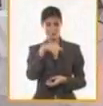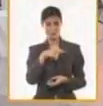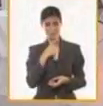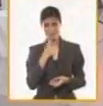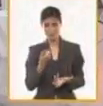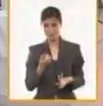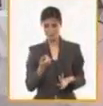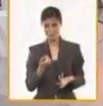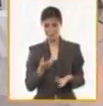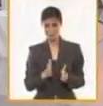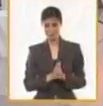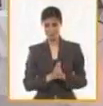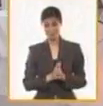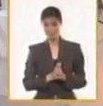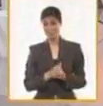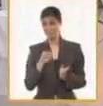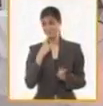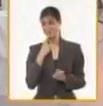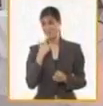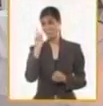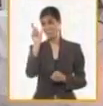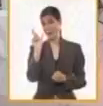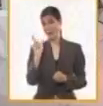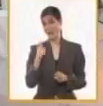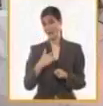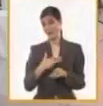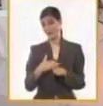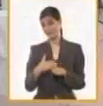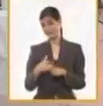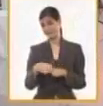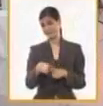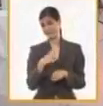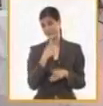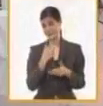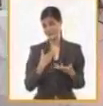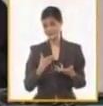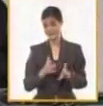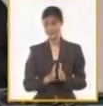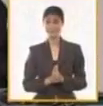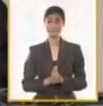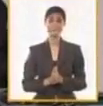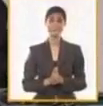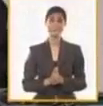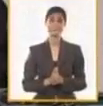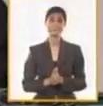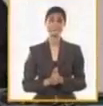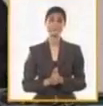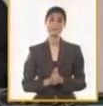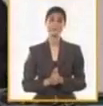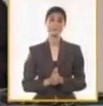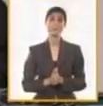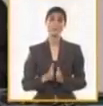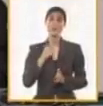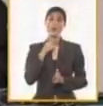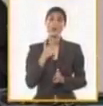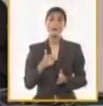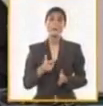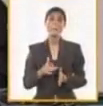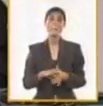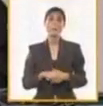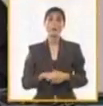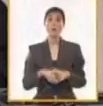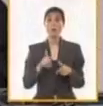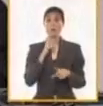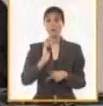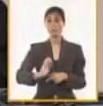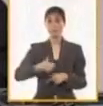que creo que los merece, pero no es necesario caernos nosotros, exacto, con gestos bien feos por parte de Donald